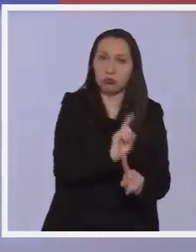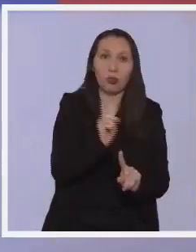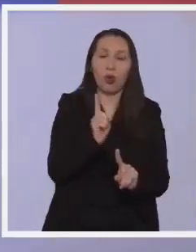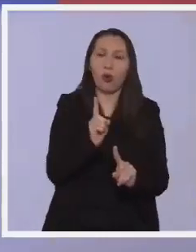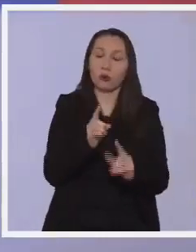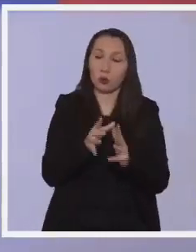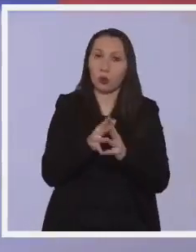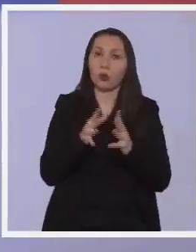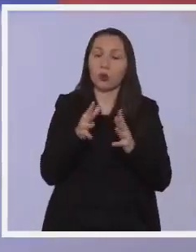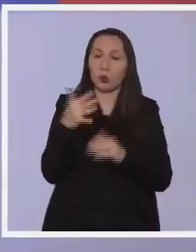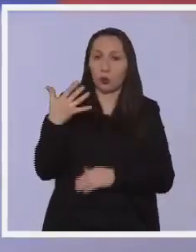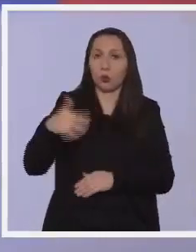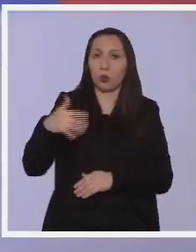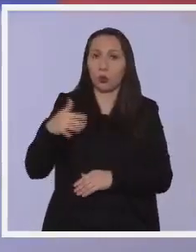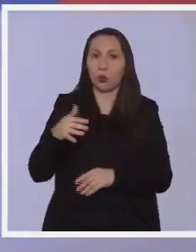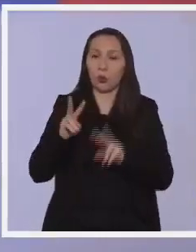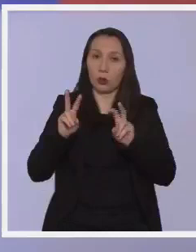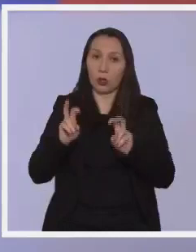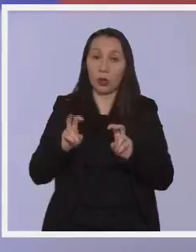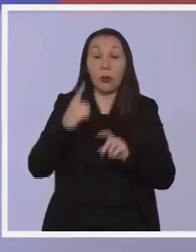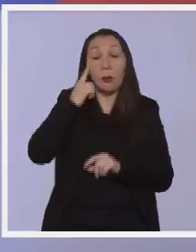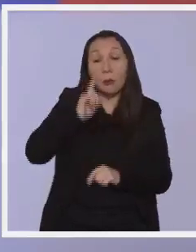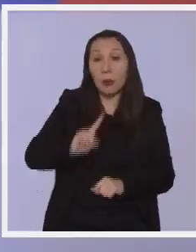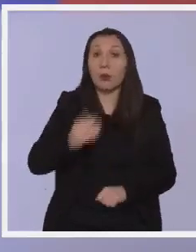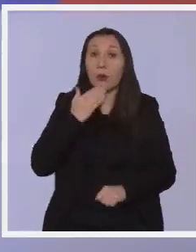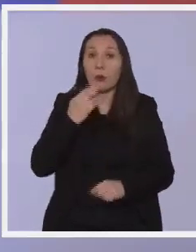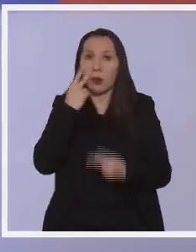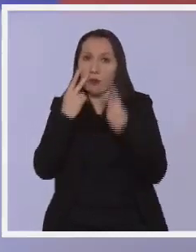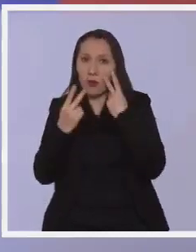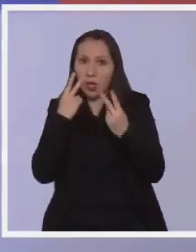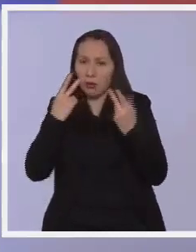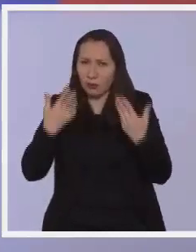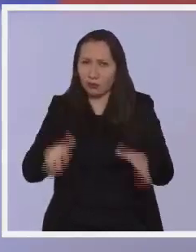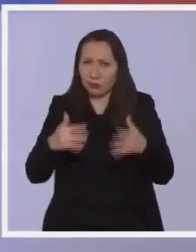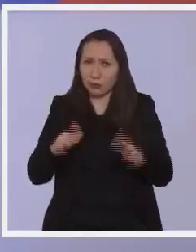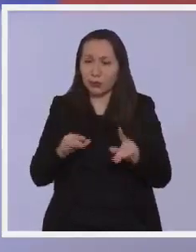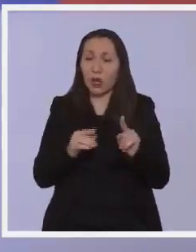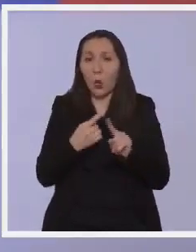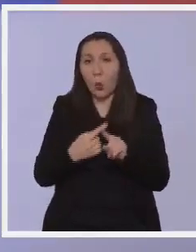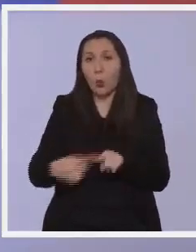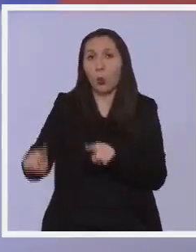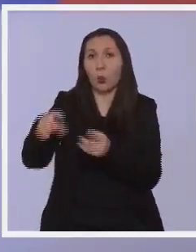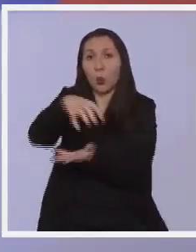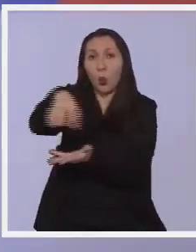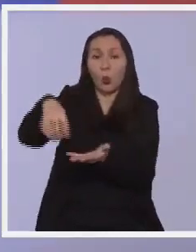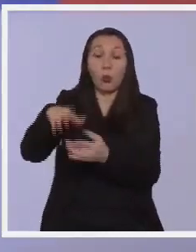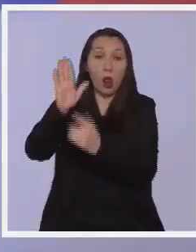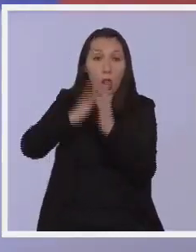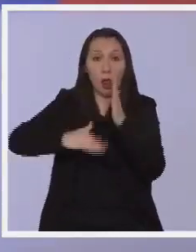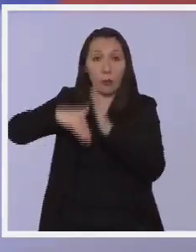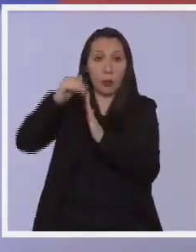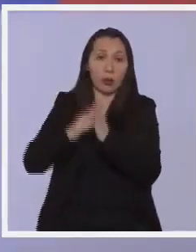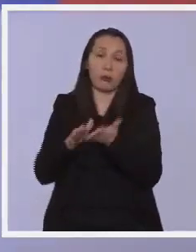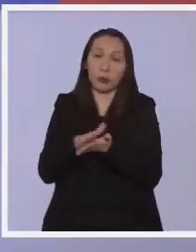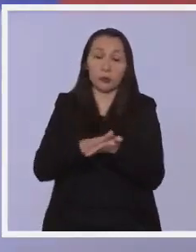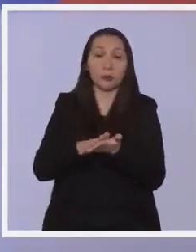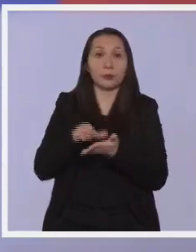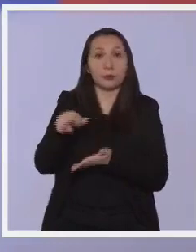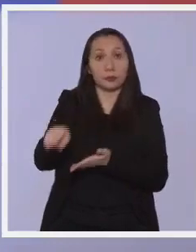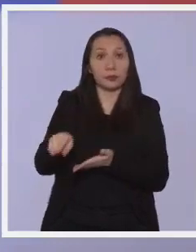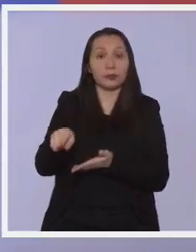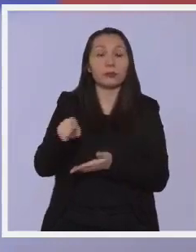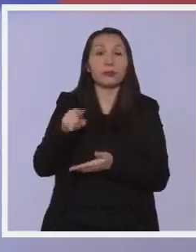eje tremendamente importante. Pero también, y lo hemos visto en otras comunas, como La Pintana, por ejemplo. Pongo el ejemplo,